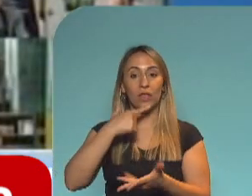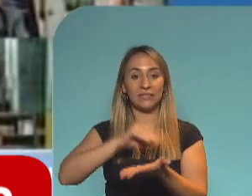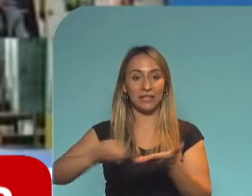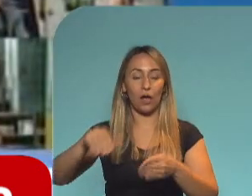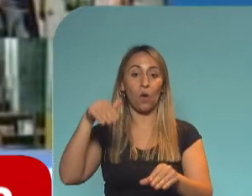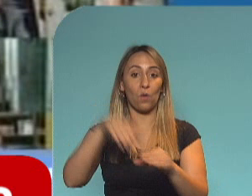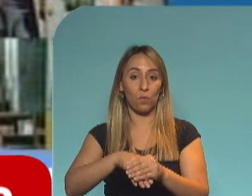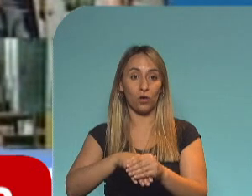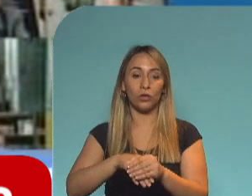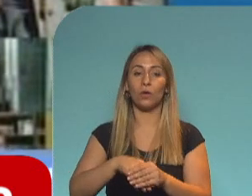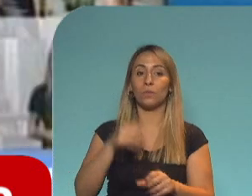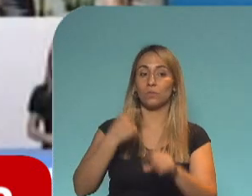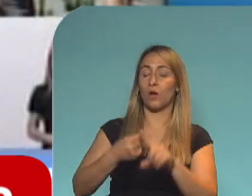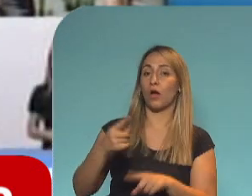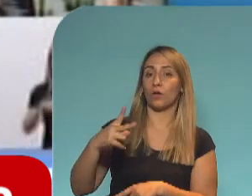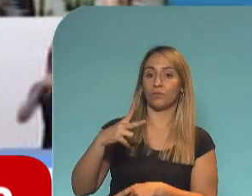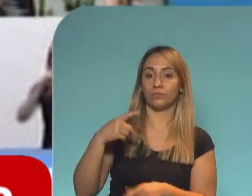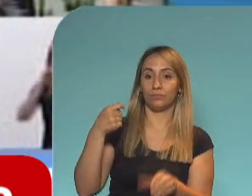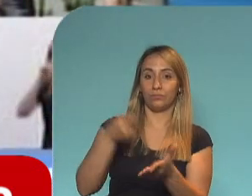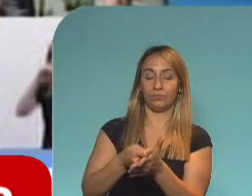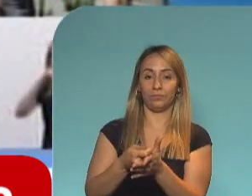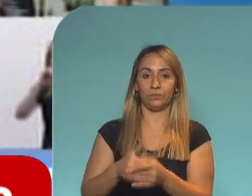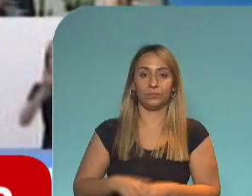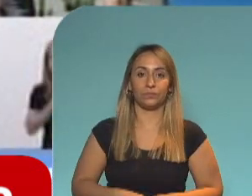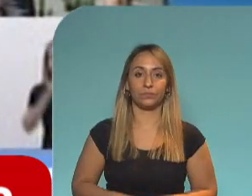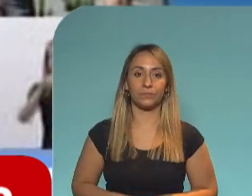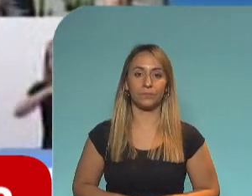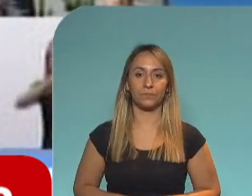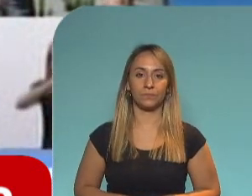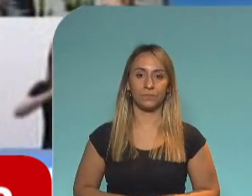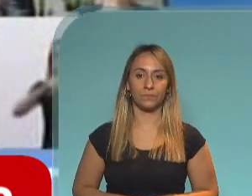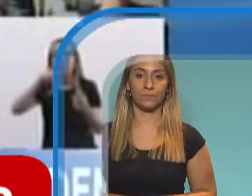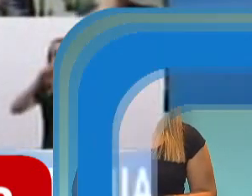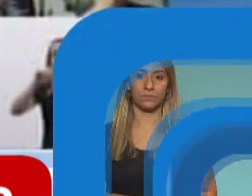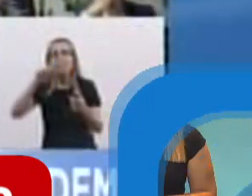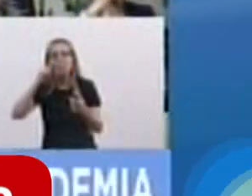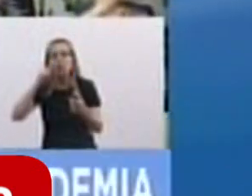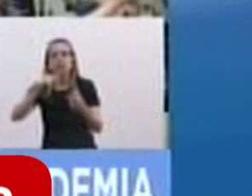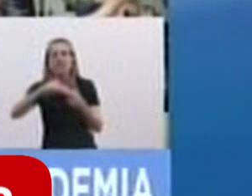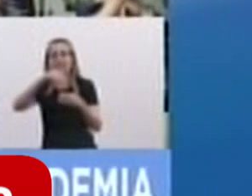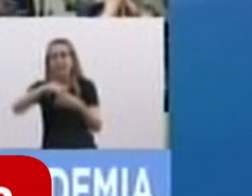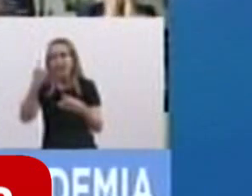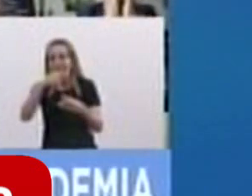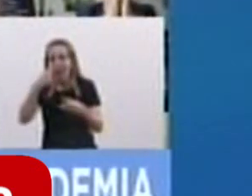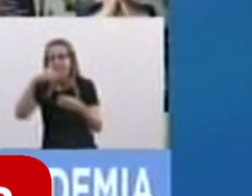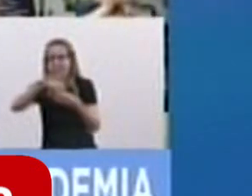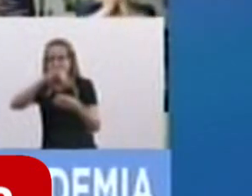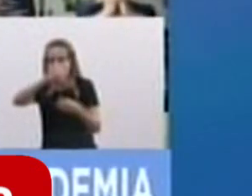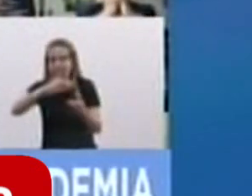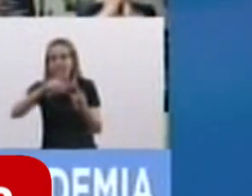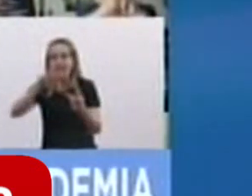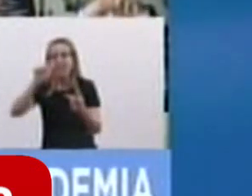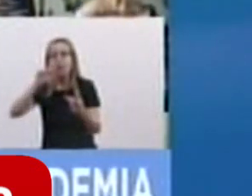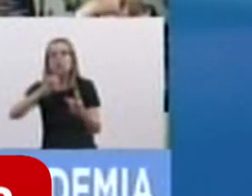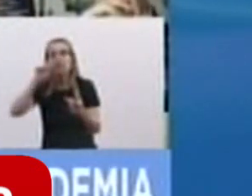grandes fortunas. Escuchamos. Nainov negativo, Pirati Vergara afirmativo, Poggi negativo, Recaldi afirmativo, Reutemann negativo,